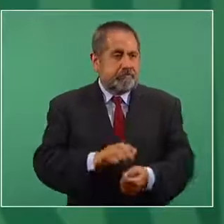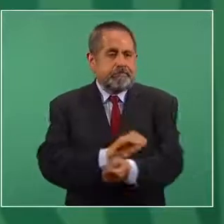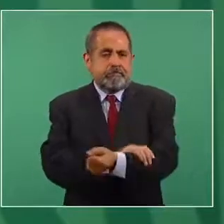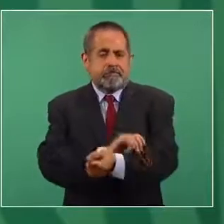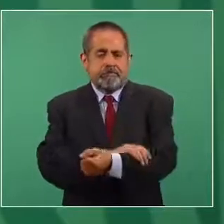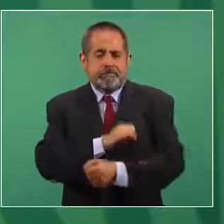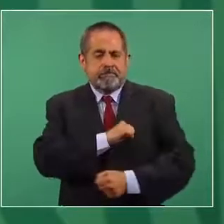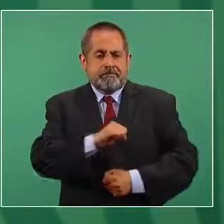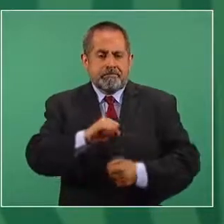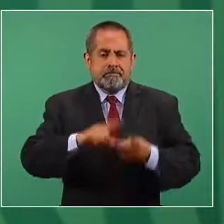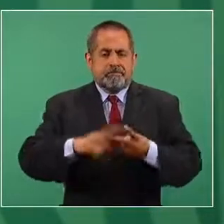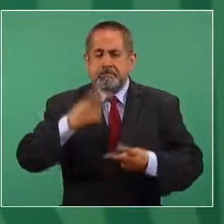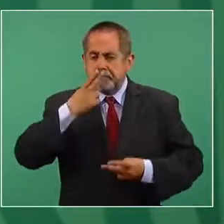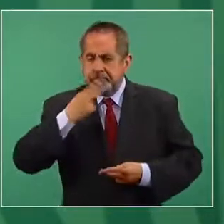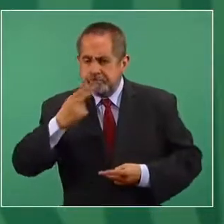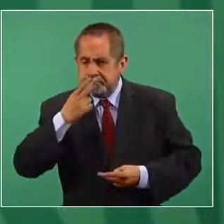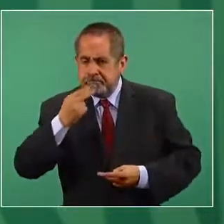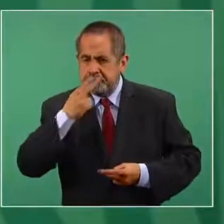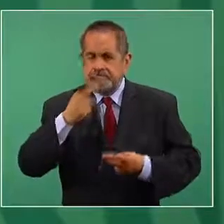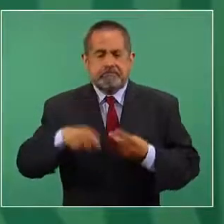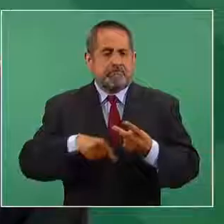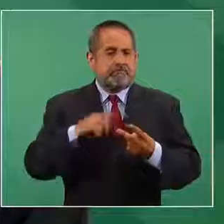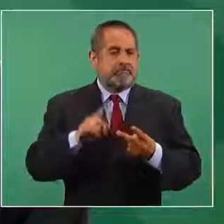hipertensos, diabéticos,